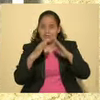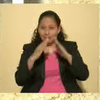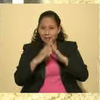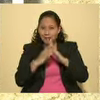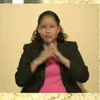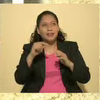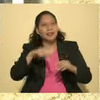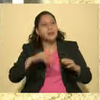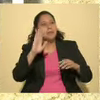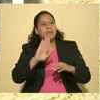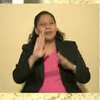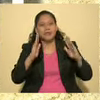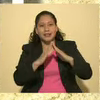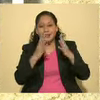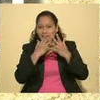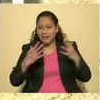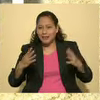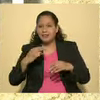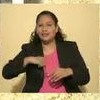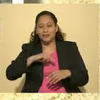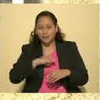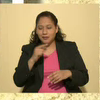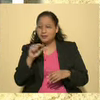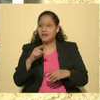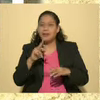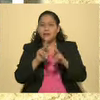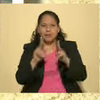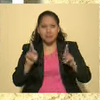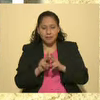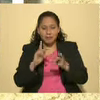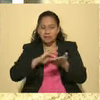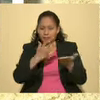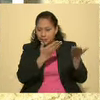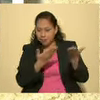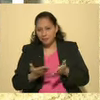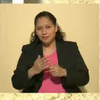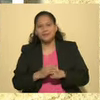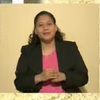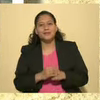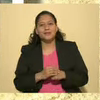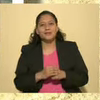segunda casa. Estamos en el patio, gracias por recibirnos.